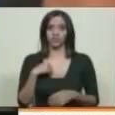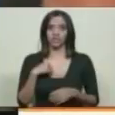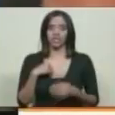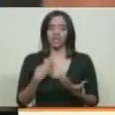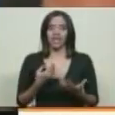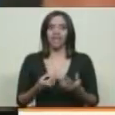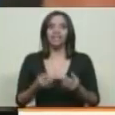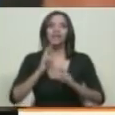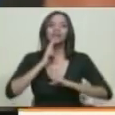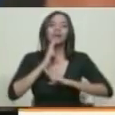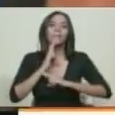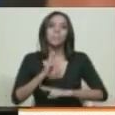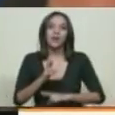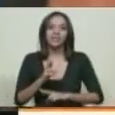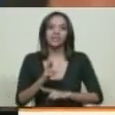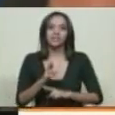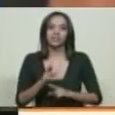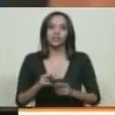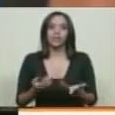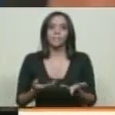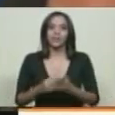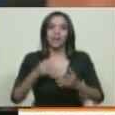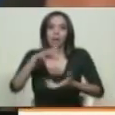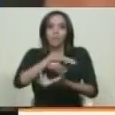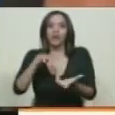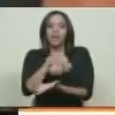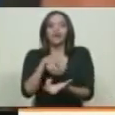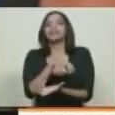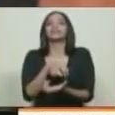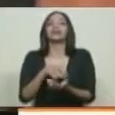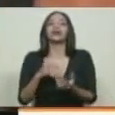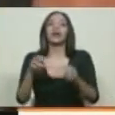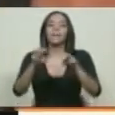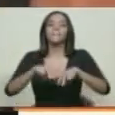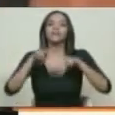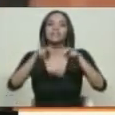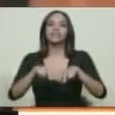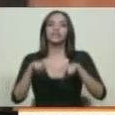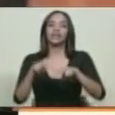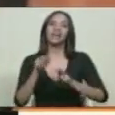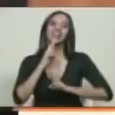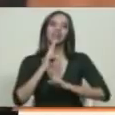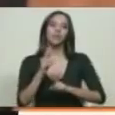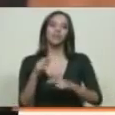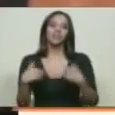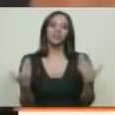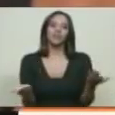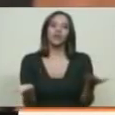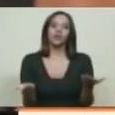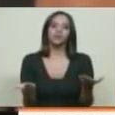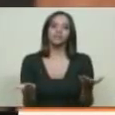respuesta para la problemática campesina, y la respuesta que recibimos fue